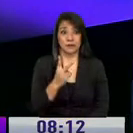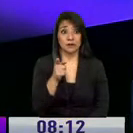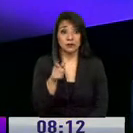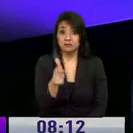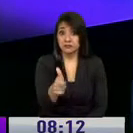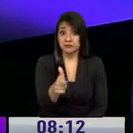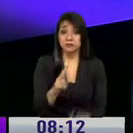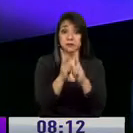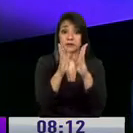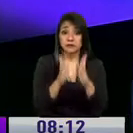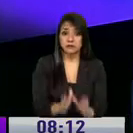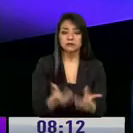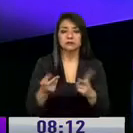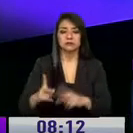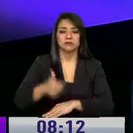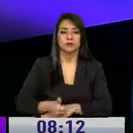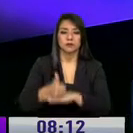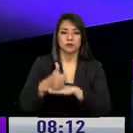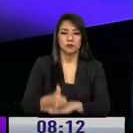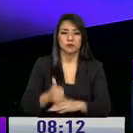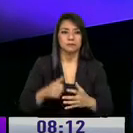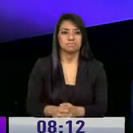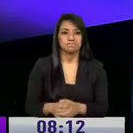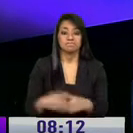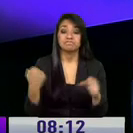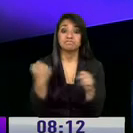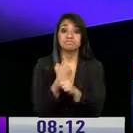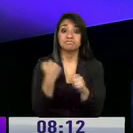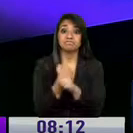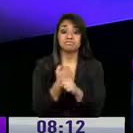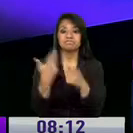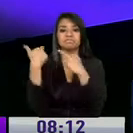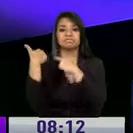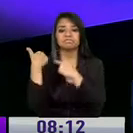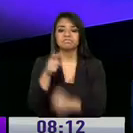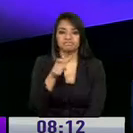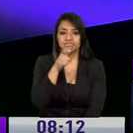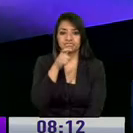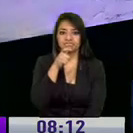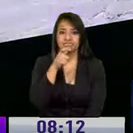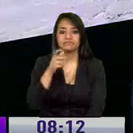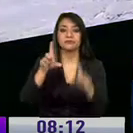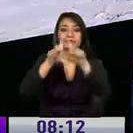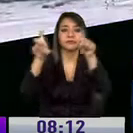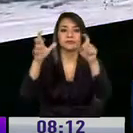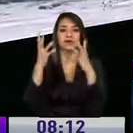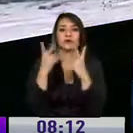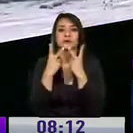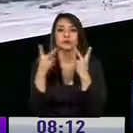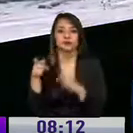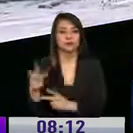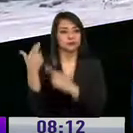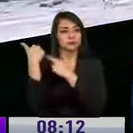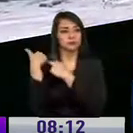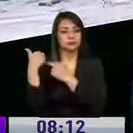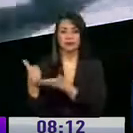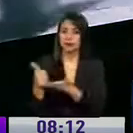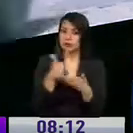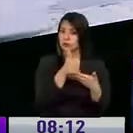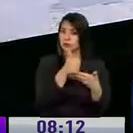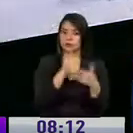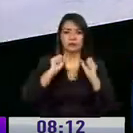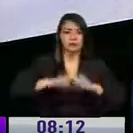ustedes vecinos y a ustedes autoridades. Este es un trabajo que le compete exclusivamente a la empresa de obras públicas. Ayudemos,